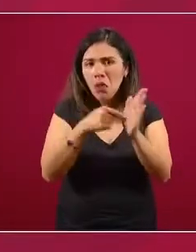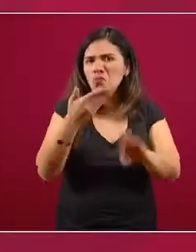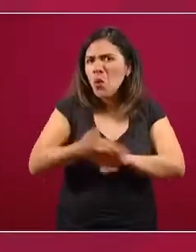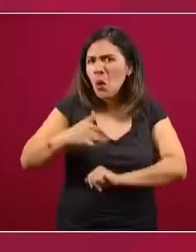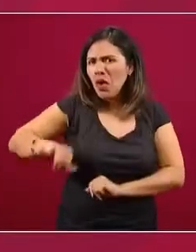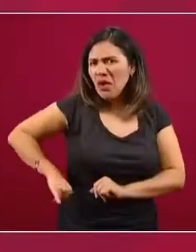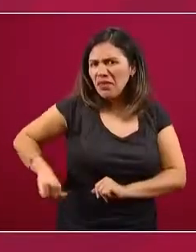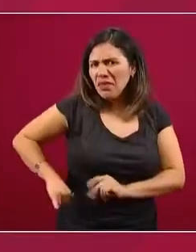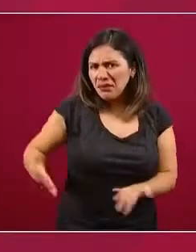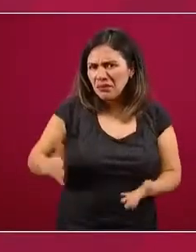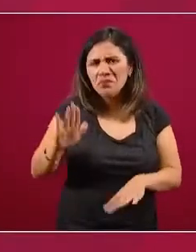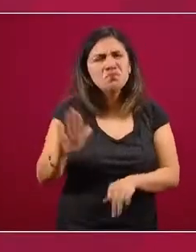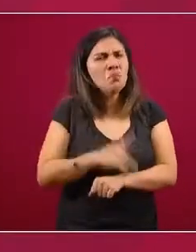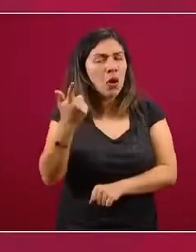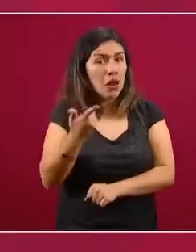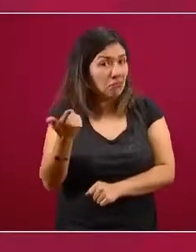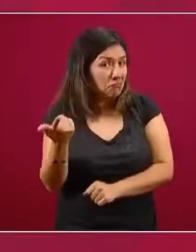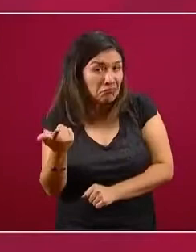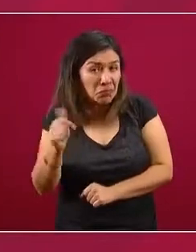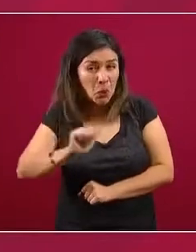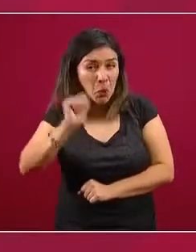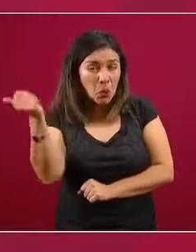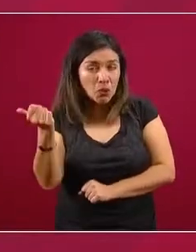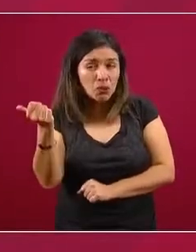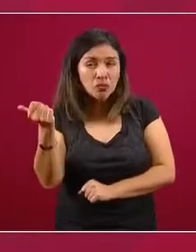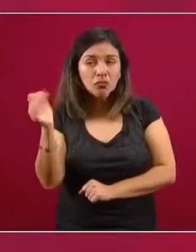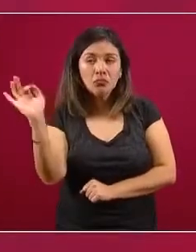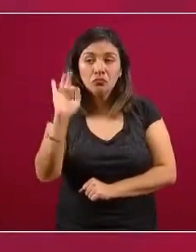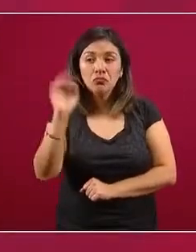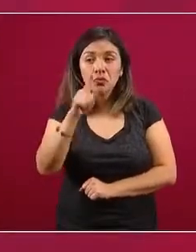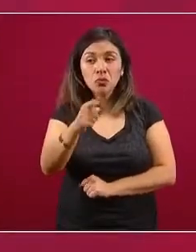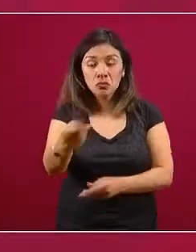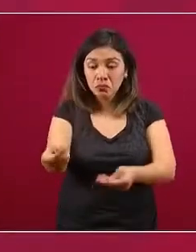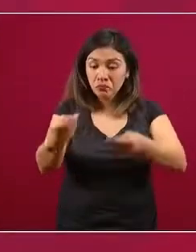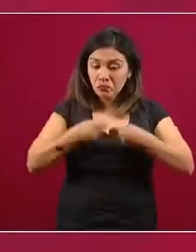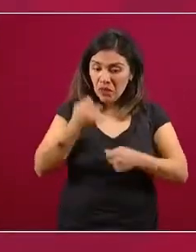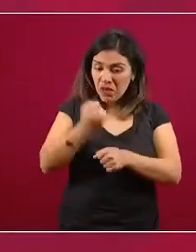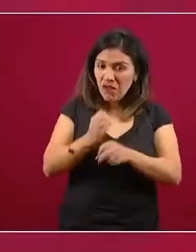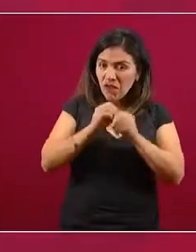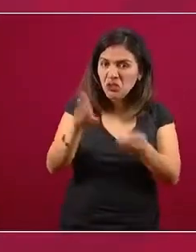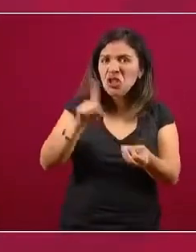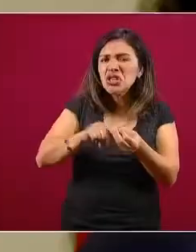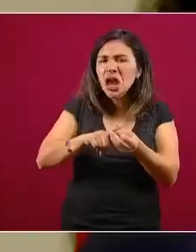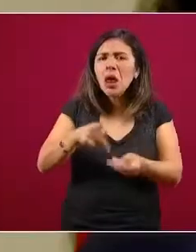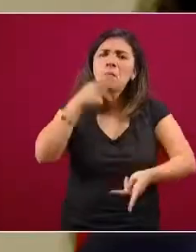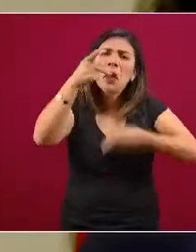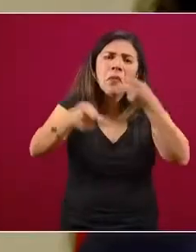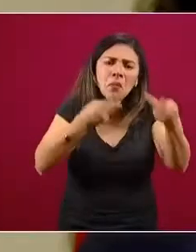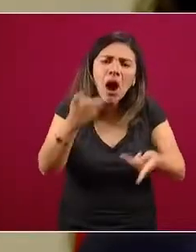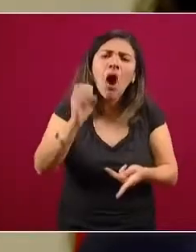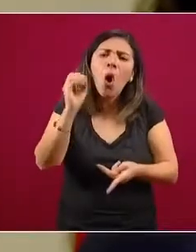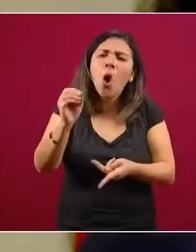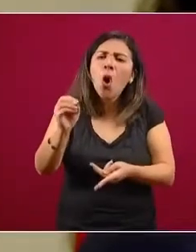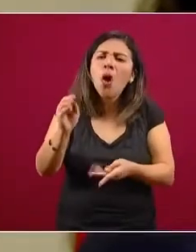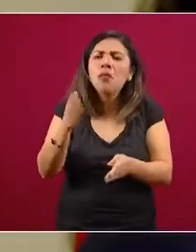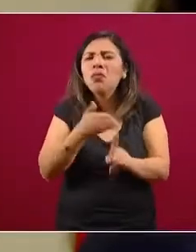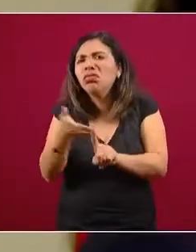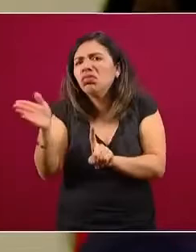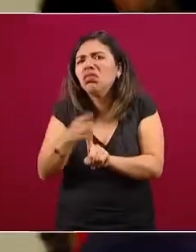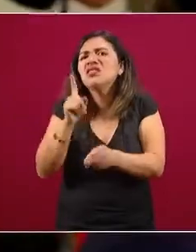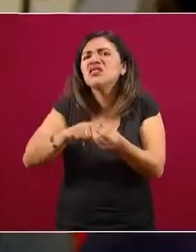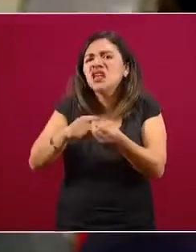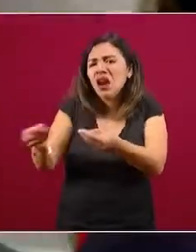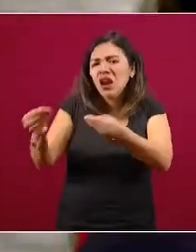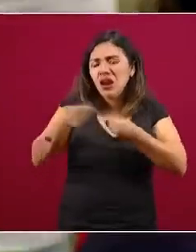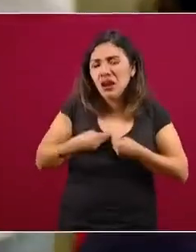interés, porque de otra manera, si usted está recibiendo esta información quizá de manera verbal o de fuentes indirectas y no hay una